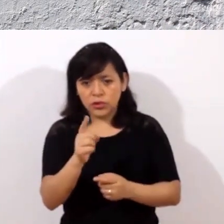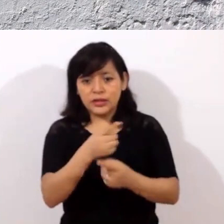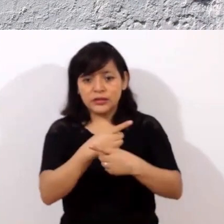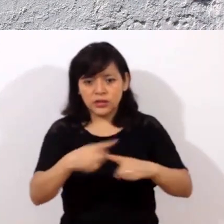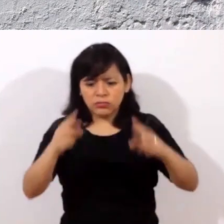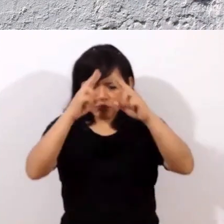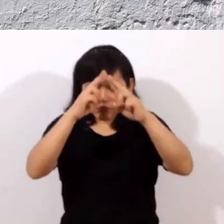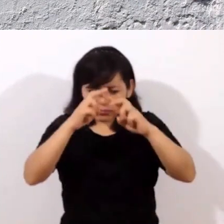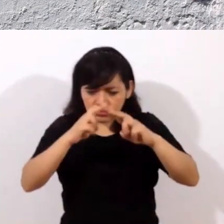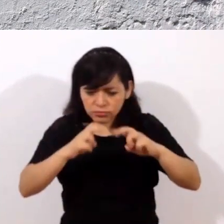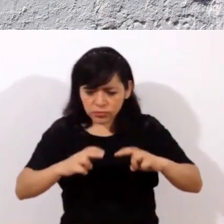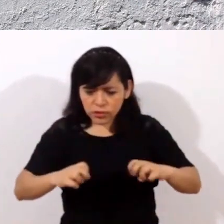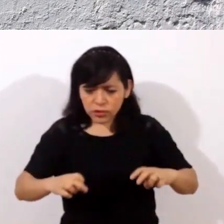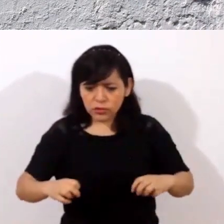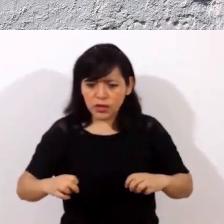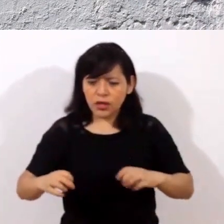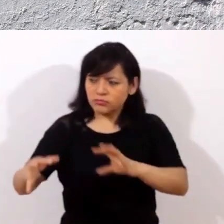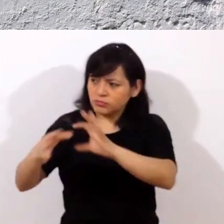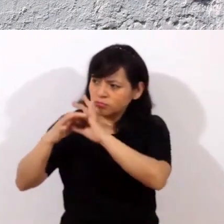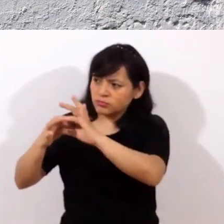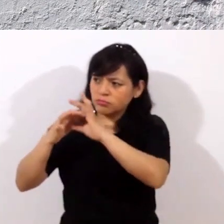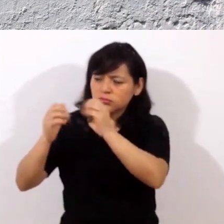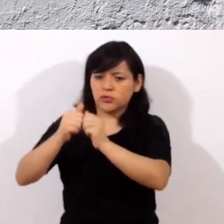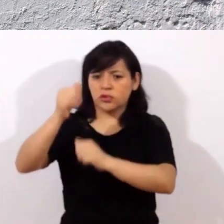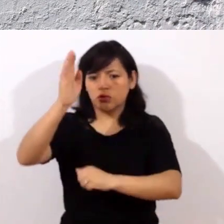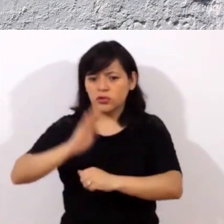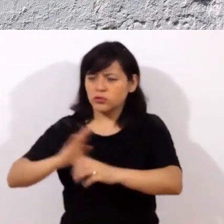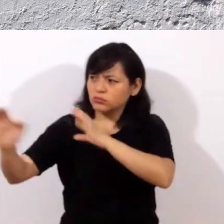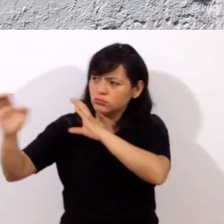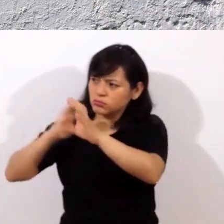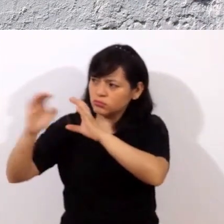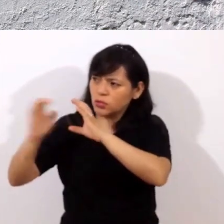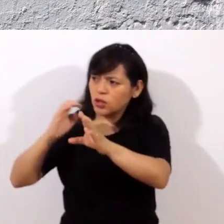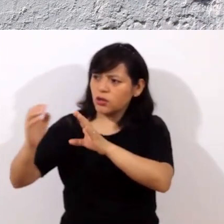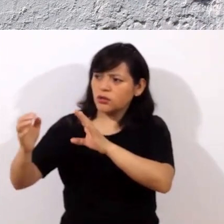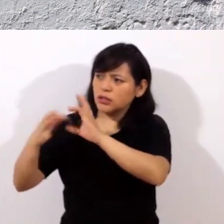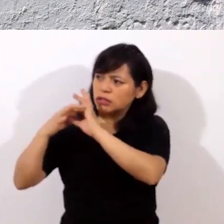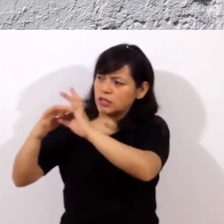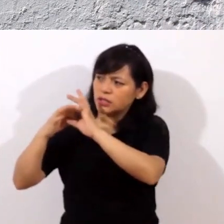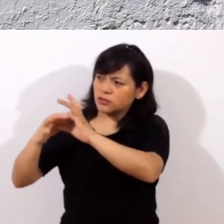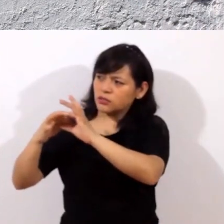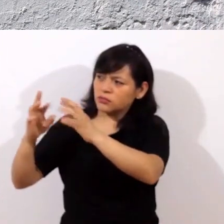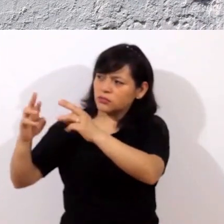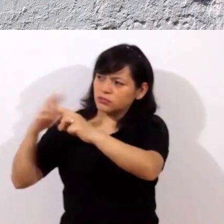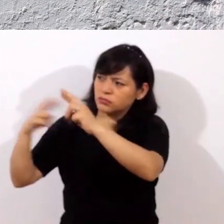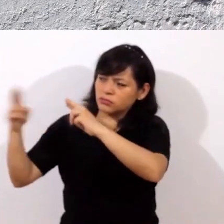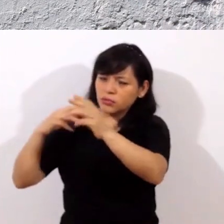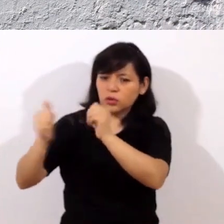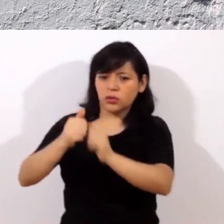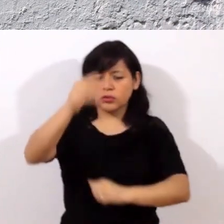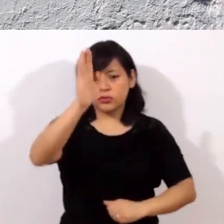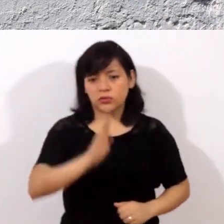con Él a diario. Esto es tener comunión con Dios, esto es conocer a Dios. Si no tenemos